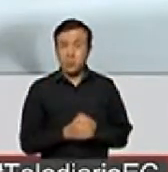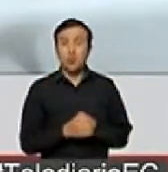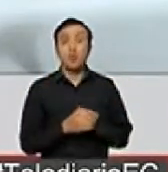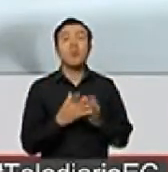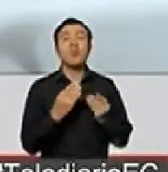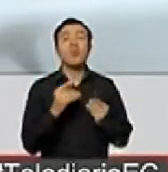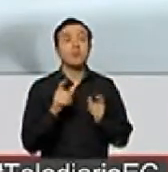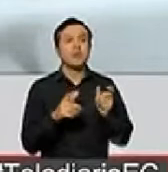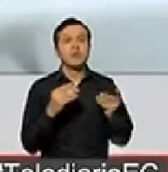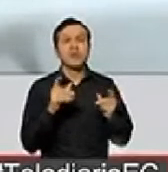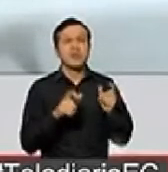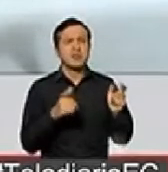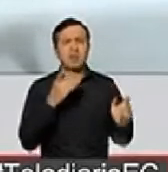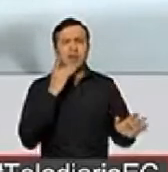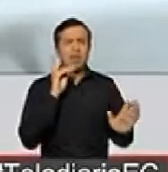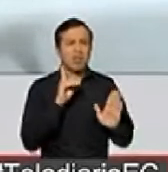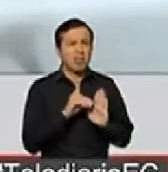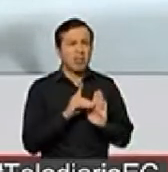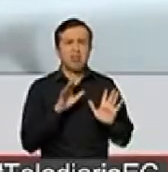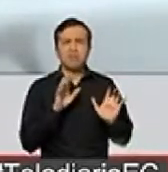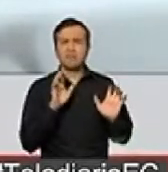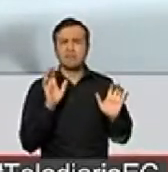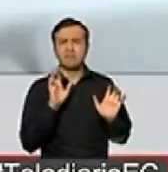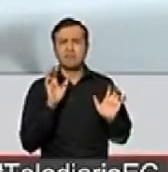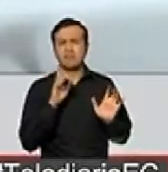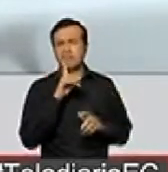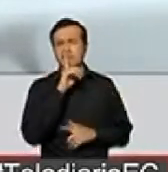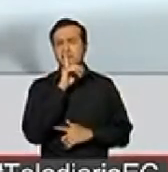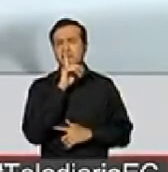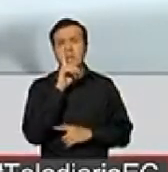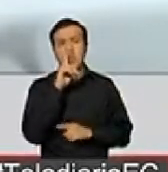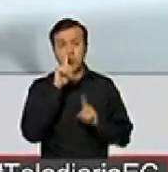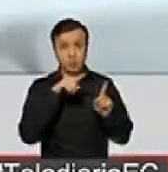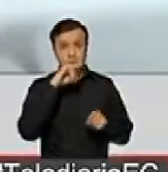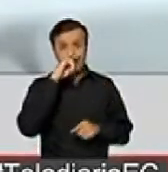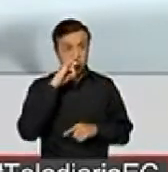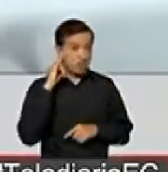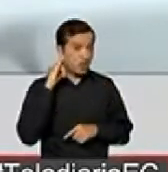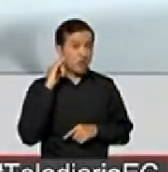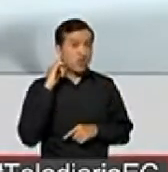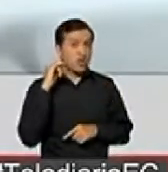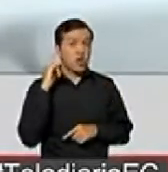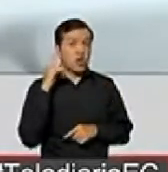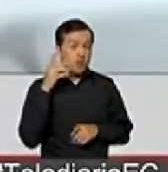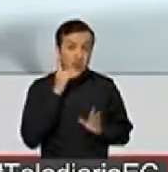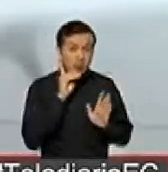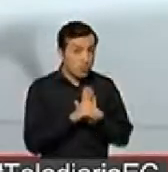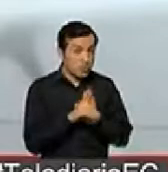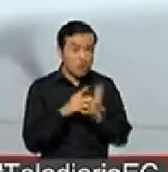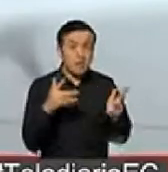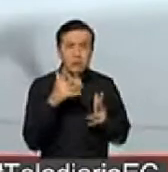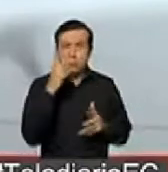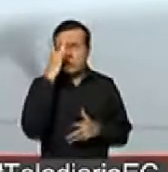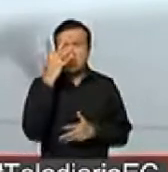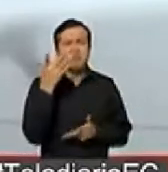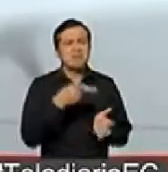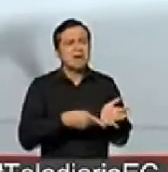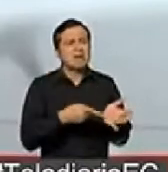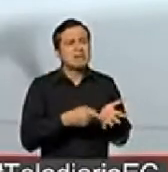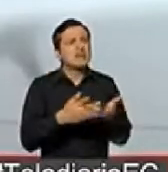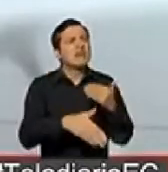gente tiene miedo de denunciar abuso sexual de niños, de niñas, de adultos. ¿Por qué? Porque dicen no pasa